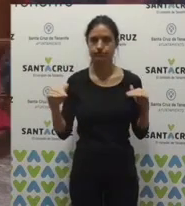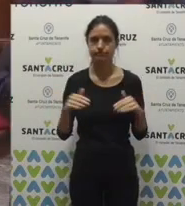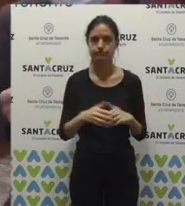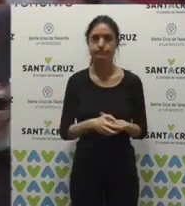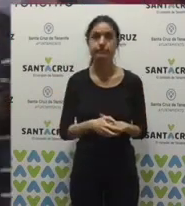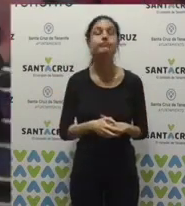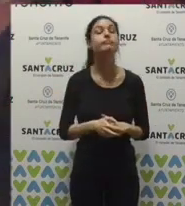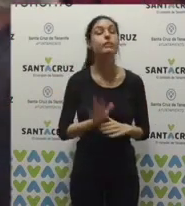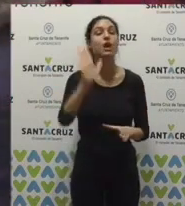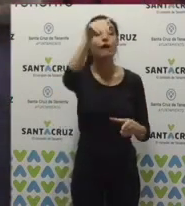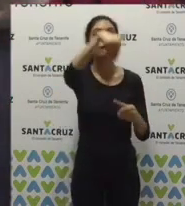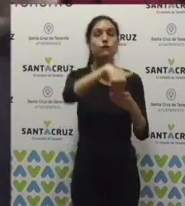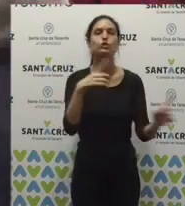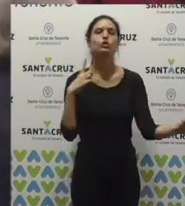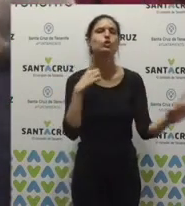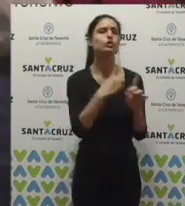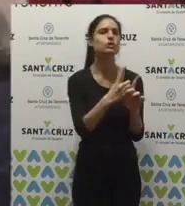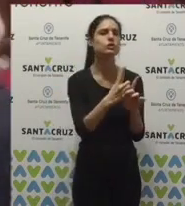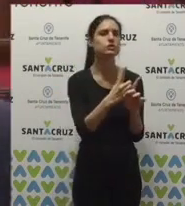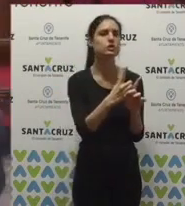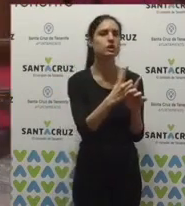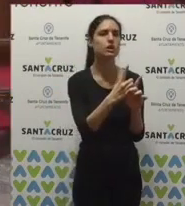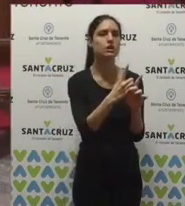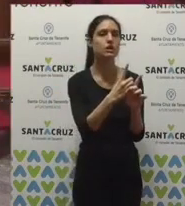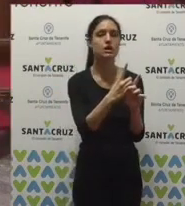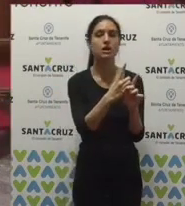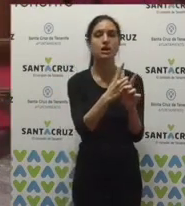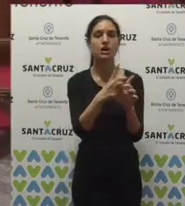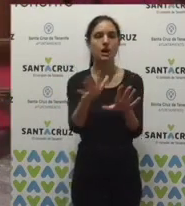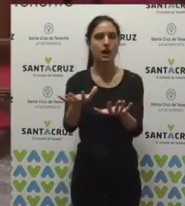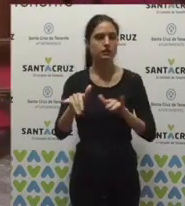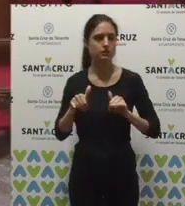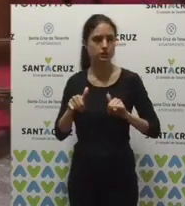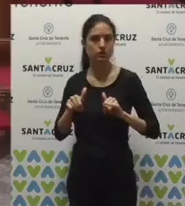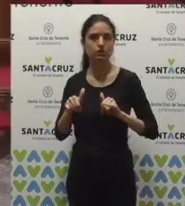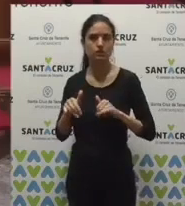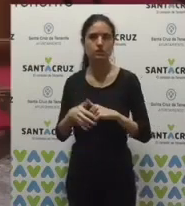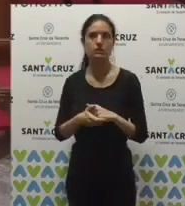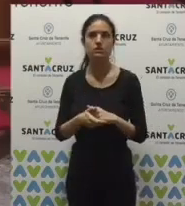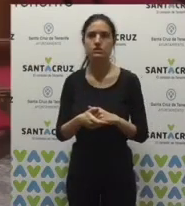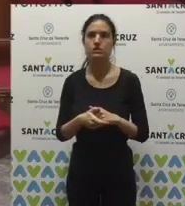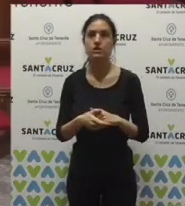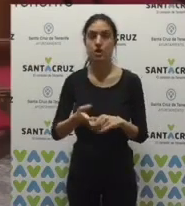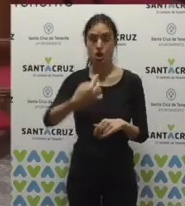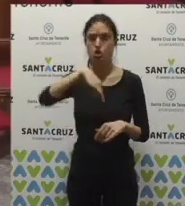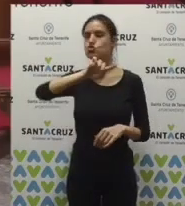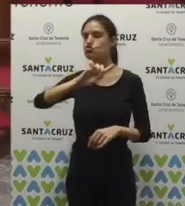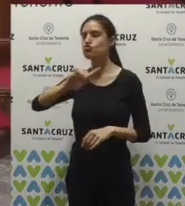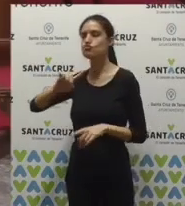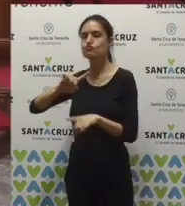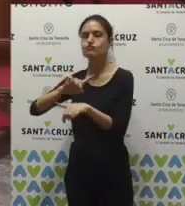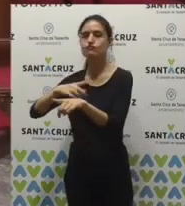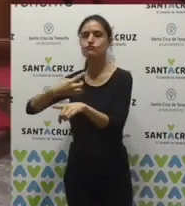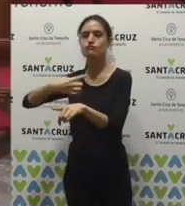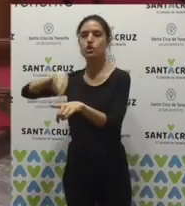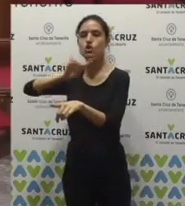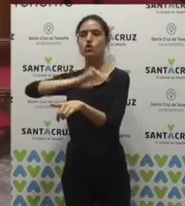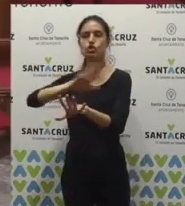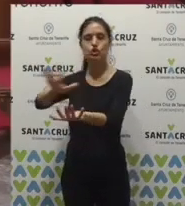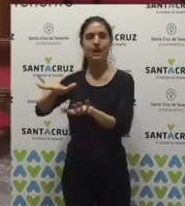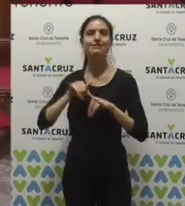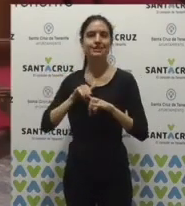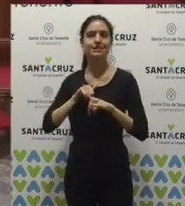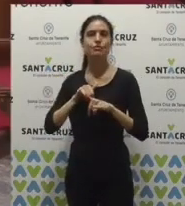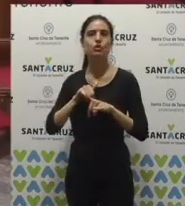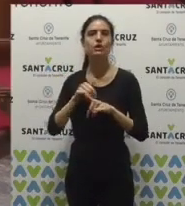votos en contra las tensiones nosotros nos tenemos a no aceptar nuestra transaccional y anunciamos